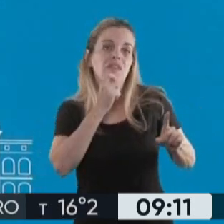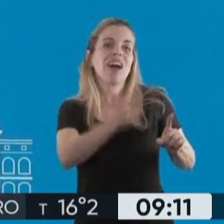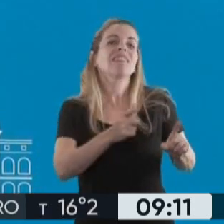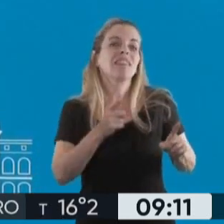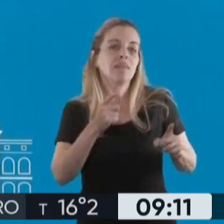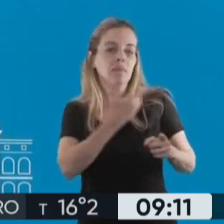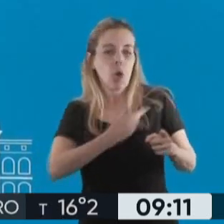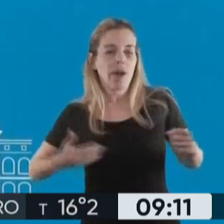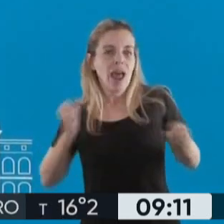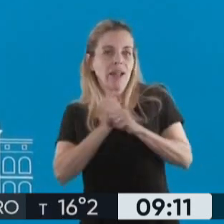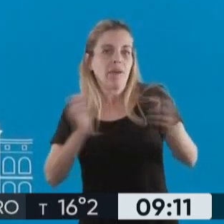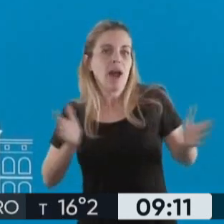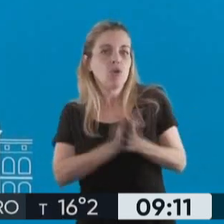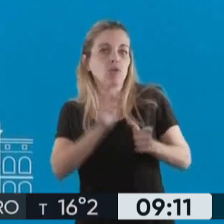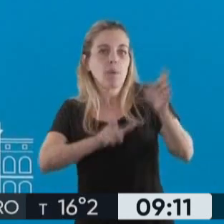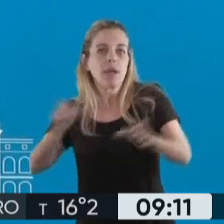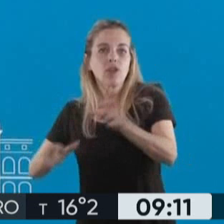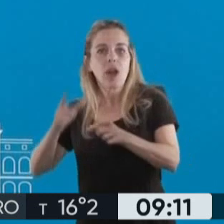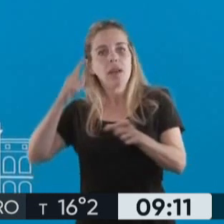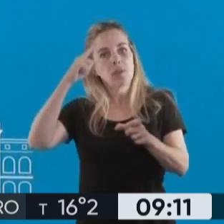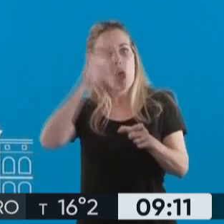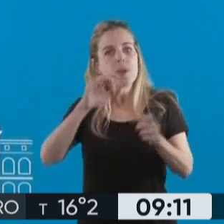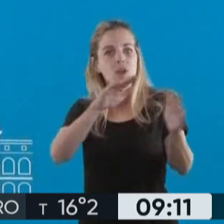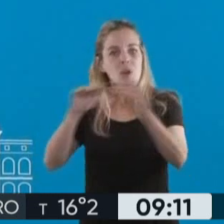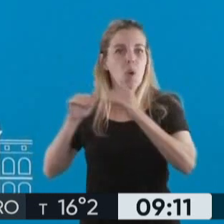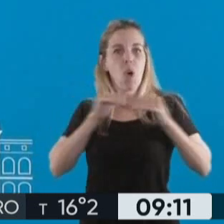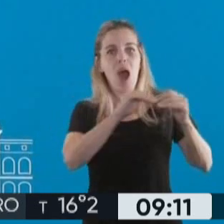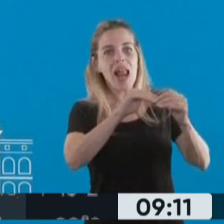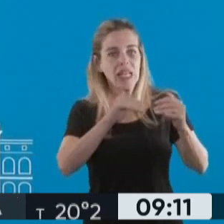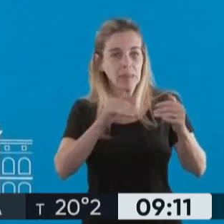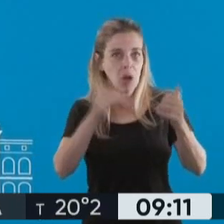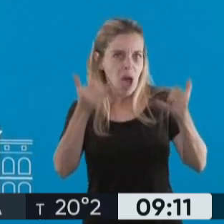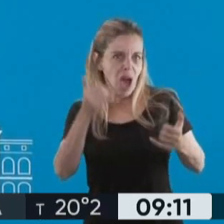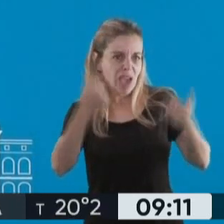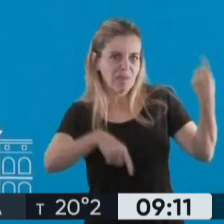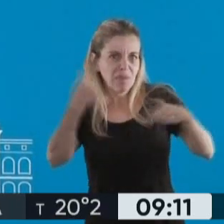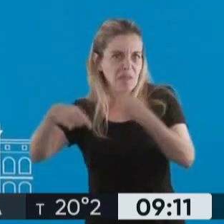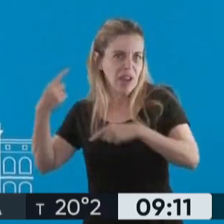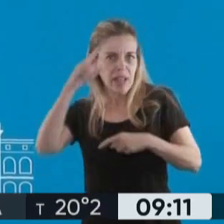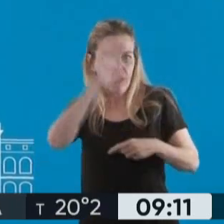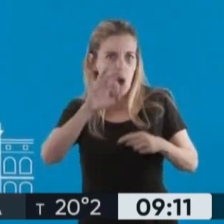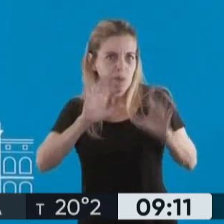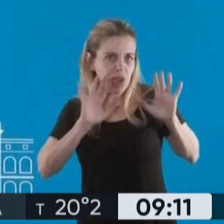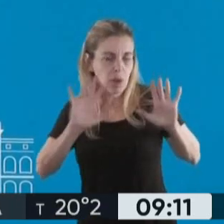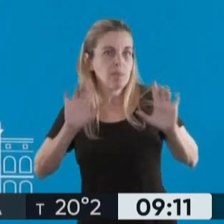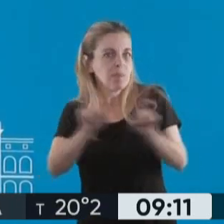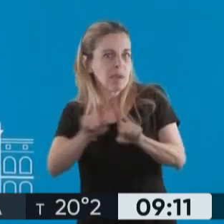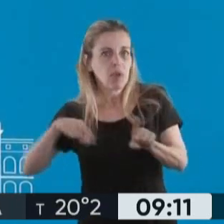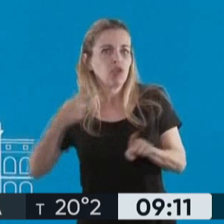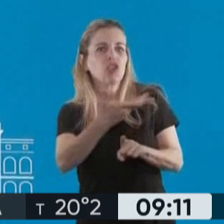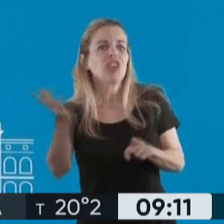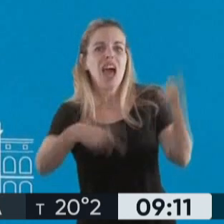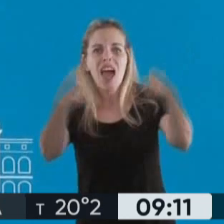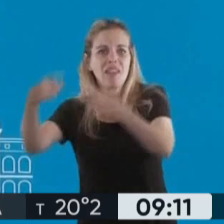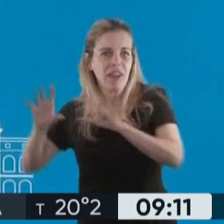con los que piensan como uno, y los que piensan como uno nos representan todas las miradas que hay sobre la sociedad, en la sociedad, sobre diferentes temas.